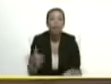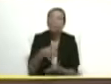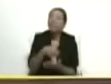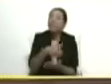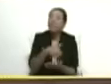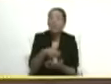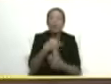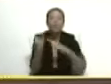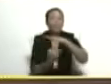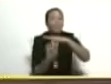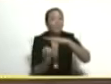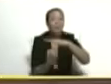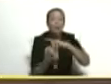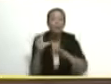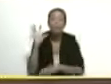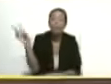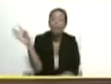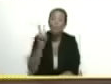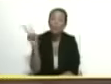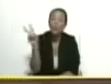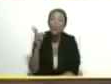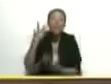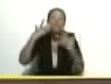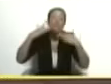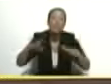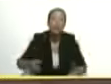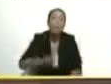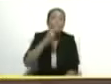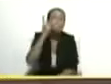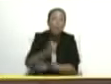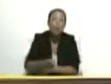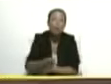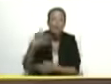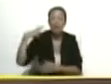Debilitamiento institucional. Pretendieron imponer